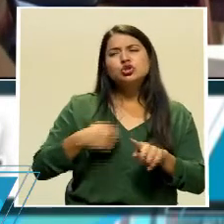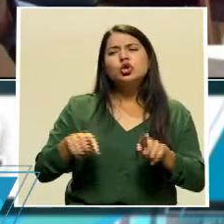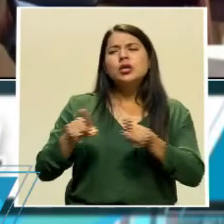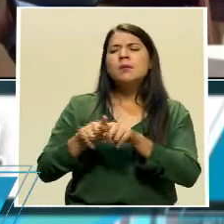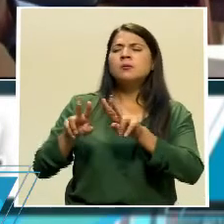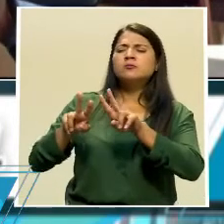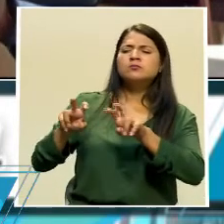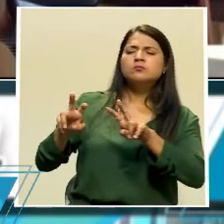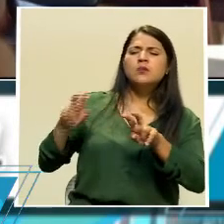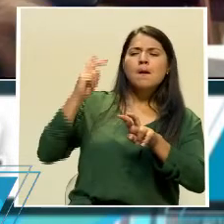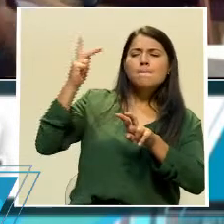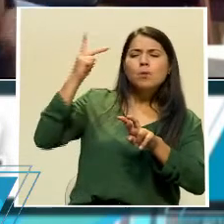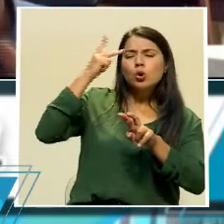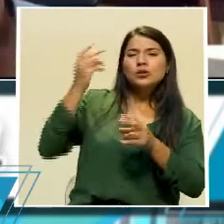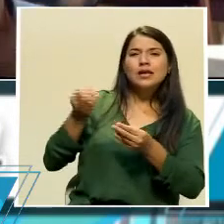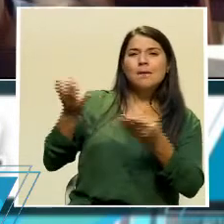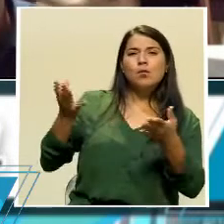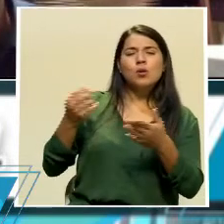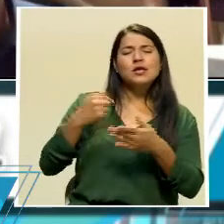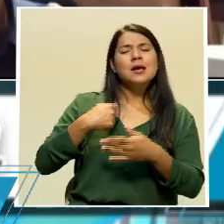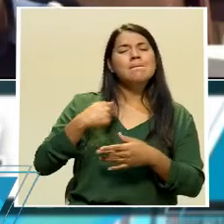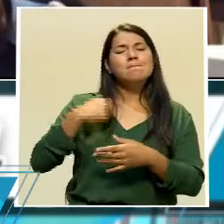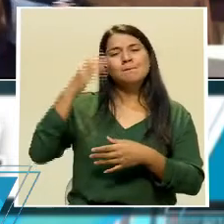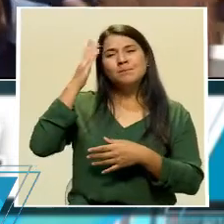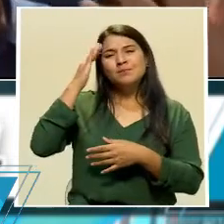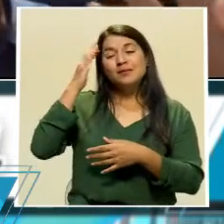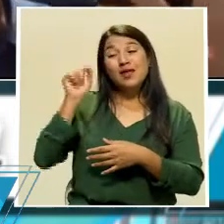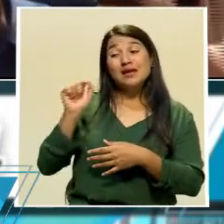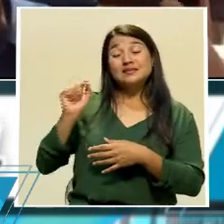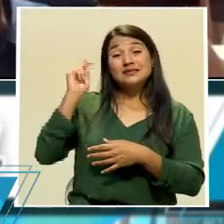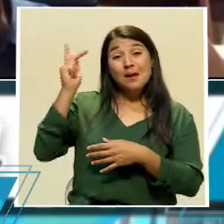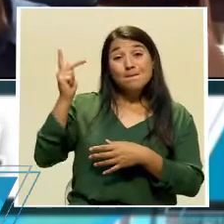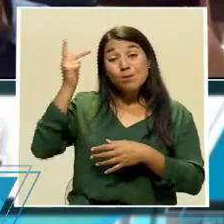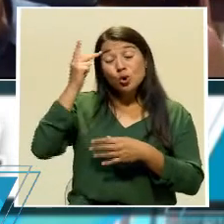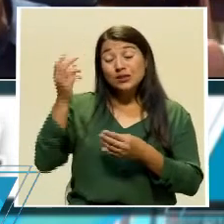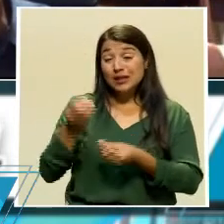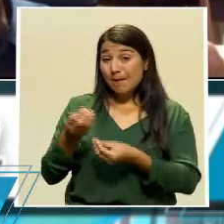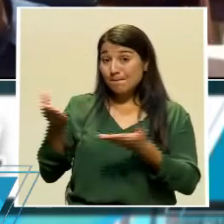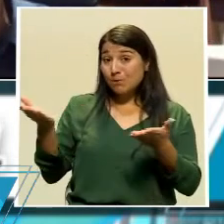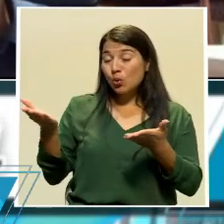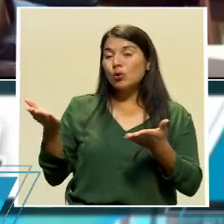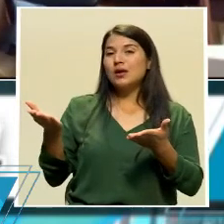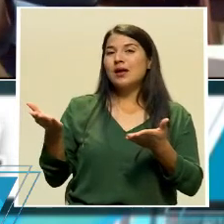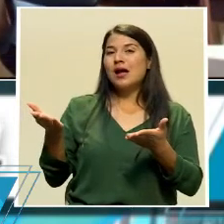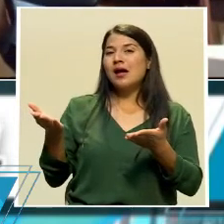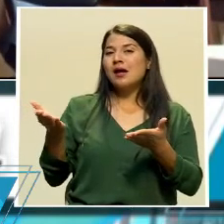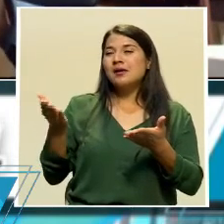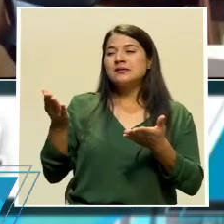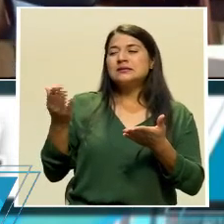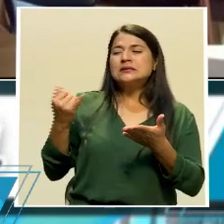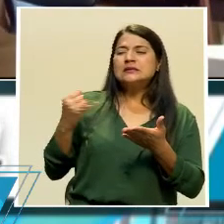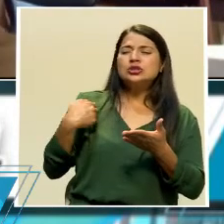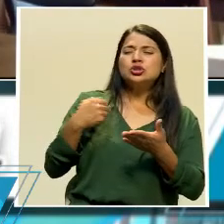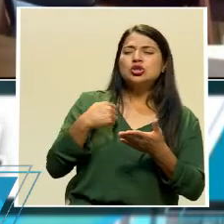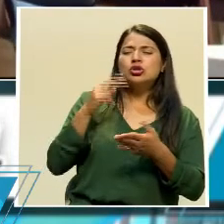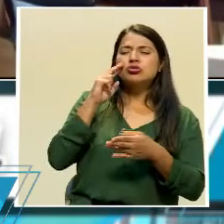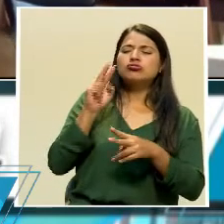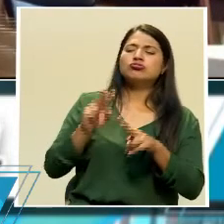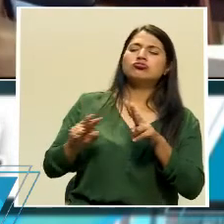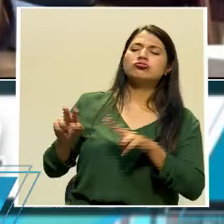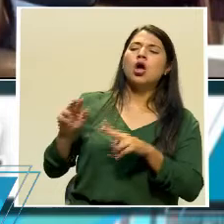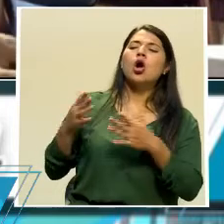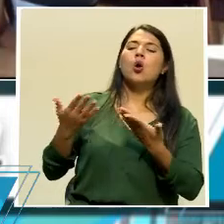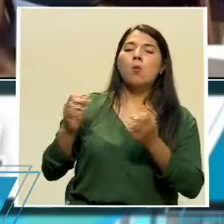política pública, es que esta política pública en el tema de cómo mejorar las finanzas